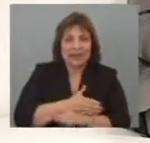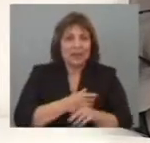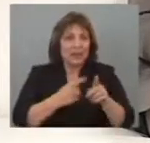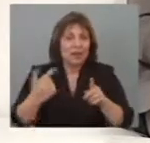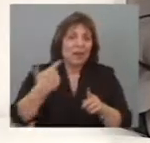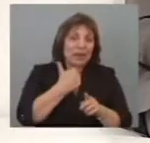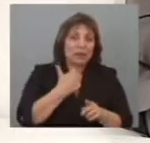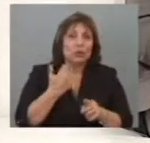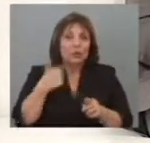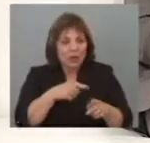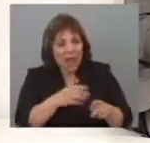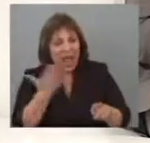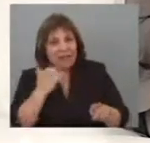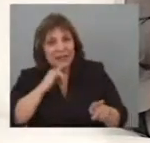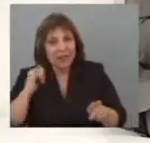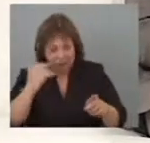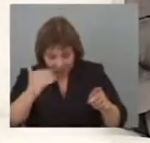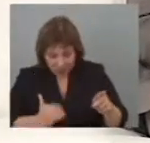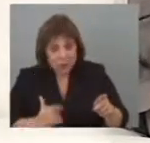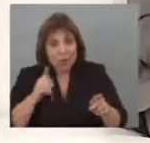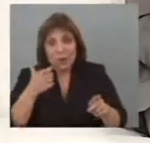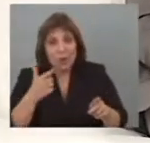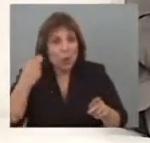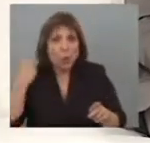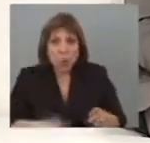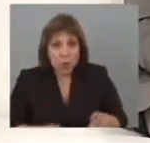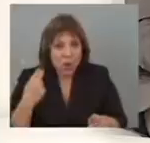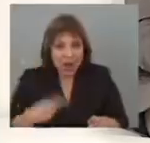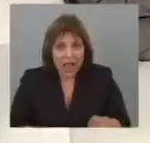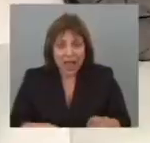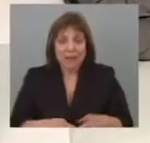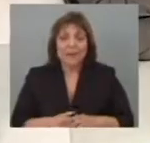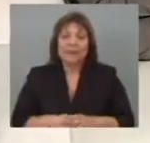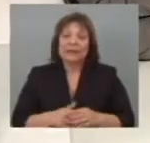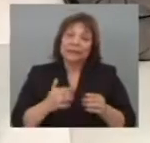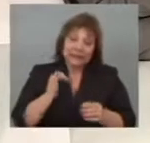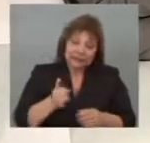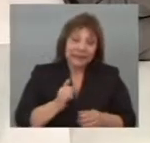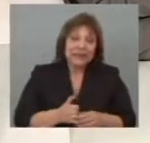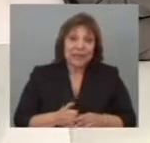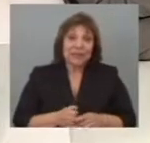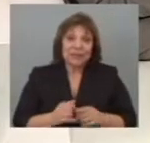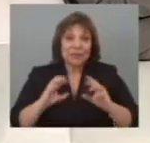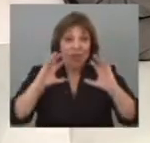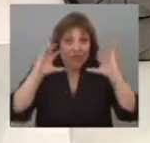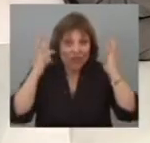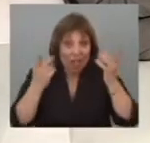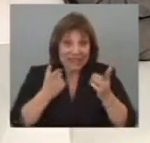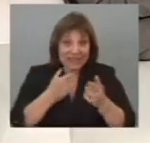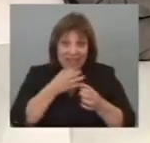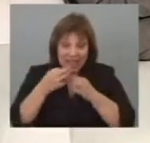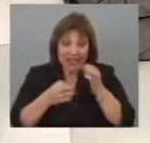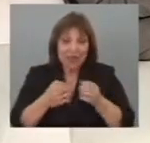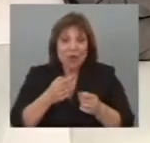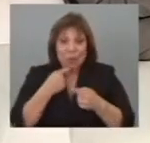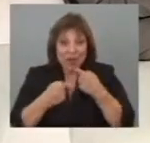sus parejas o de exparejas, y sin embargo no habían hecho la denuncia. Sí, la violencia, como bien se